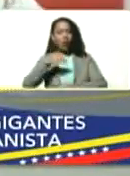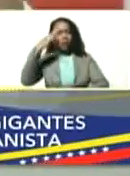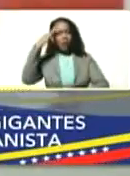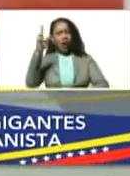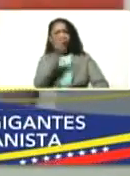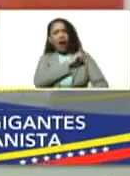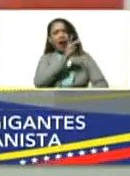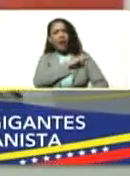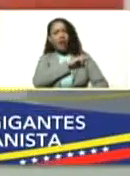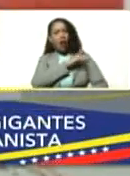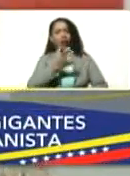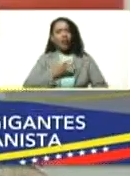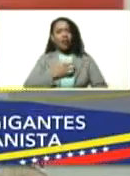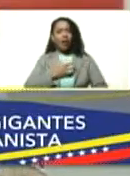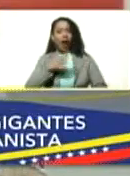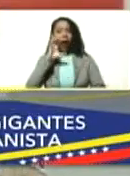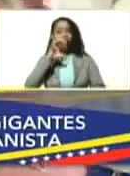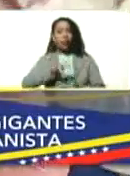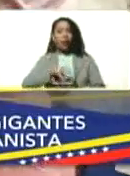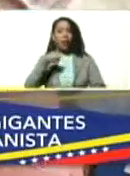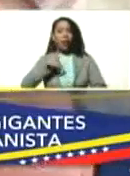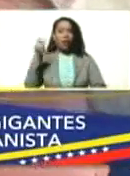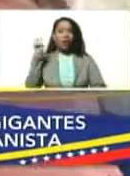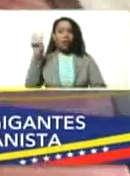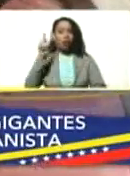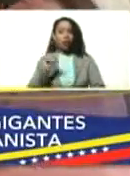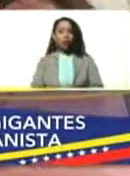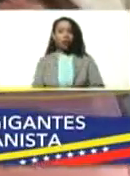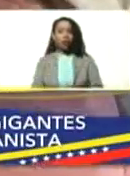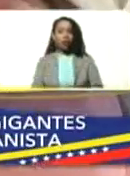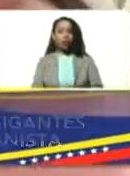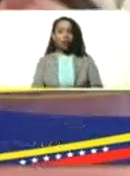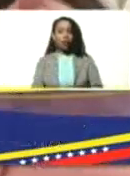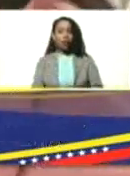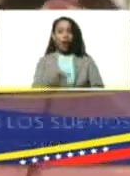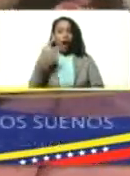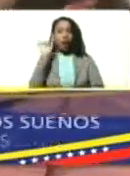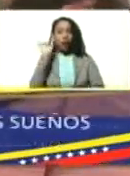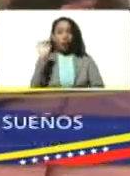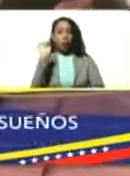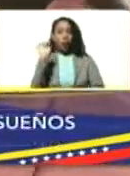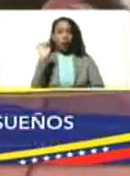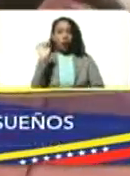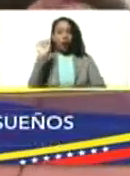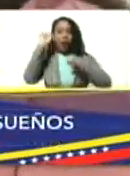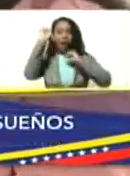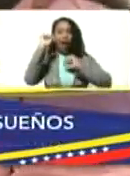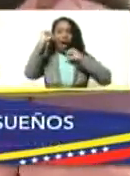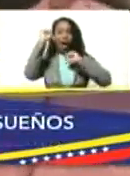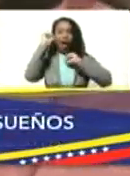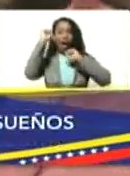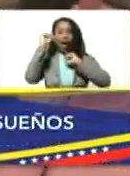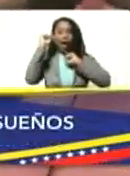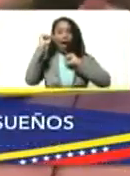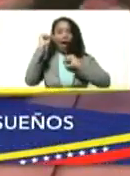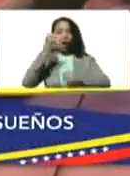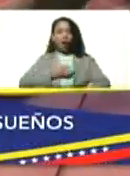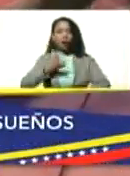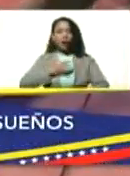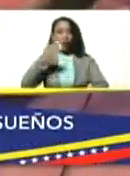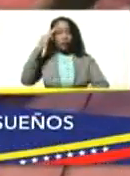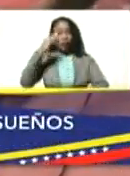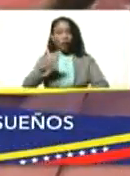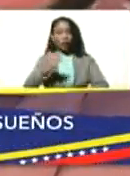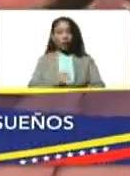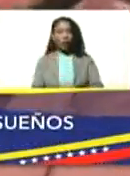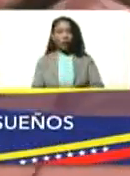jefa, alcaldesa de la capital de Venezuela, tiene su público y su barra también, Carmen Teresa. Ayer